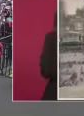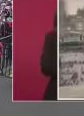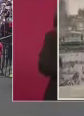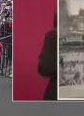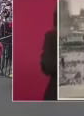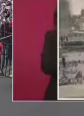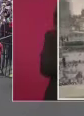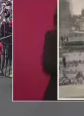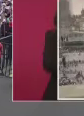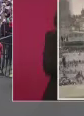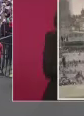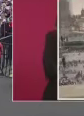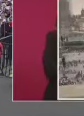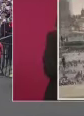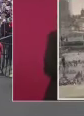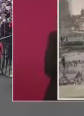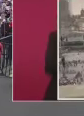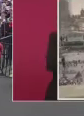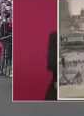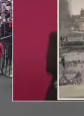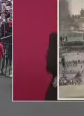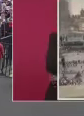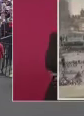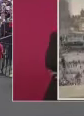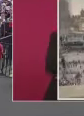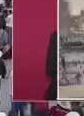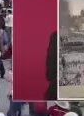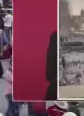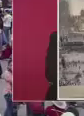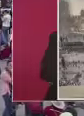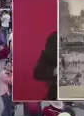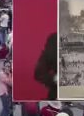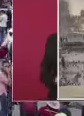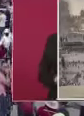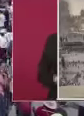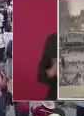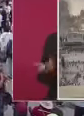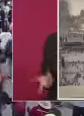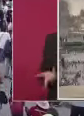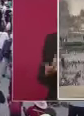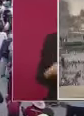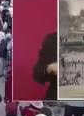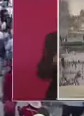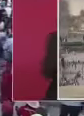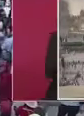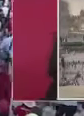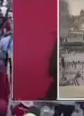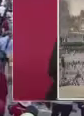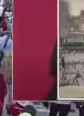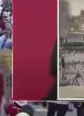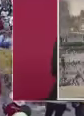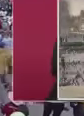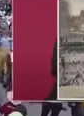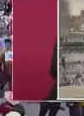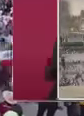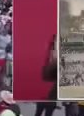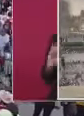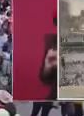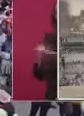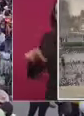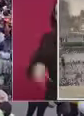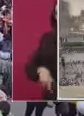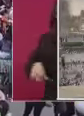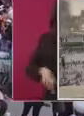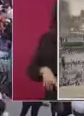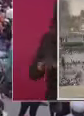presidente López Obrador, dicen que está metida en Puebla, que ella quiere tener un cargo elegible en Puebla. Ya se había dicho